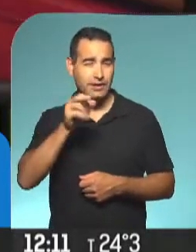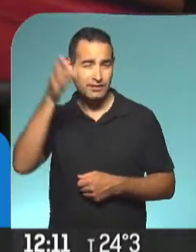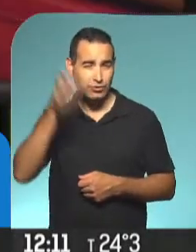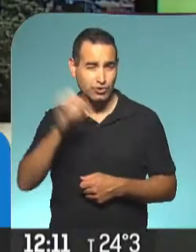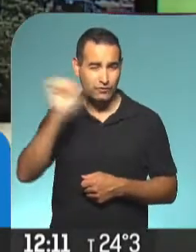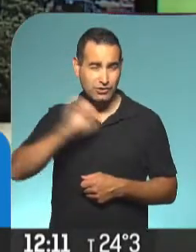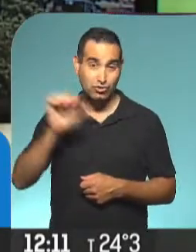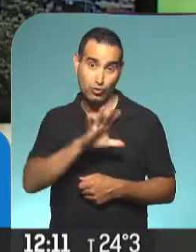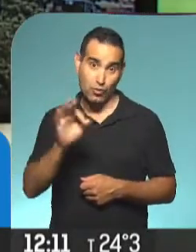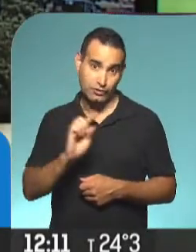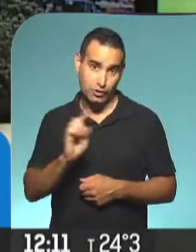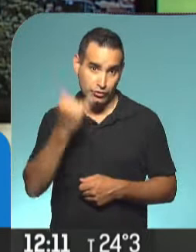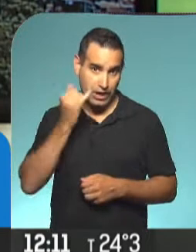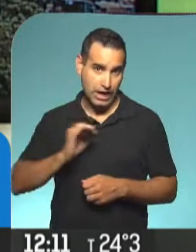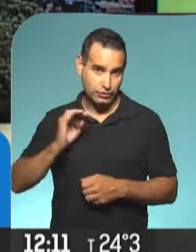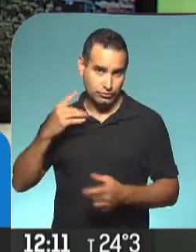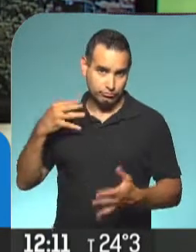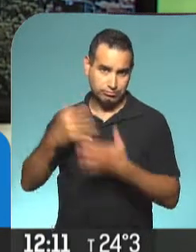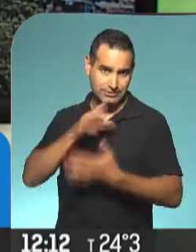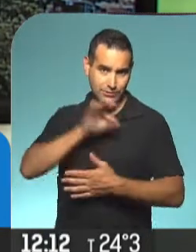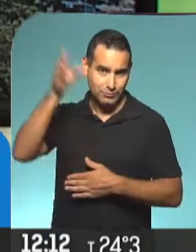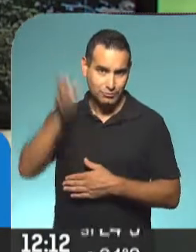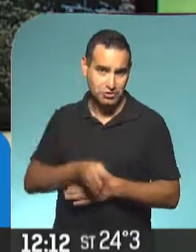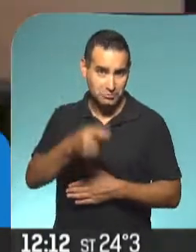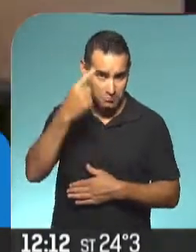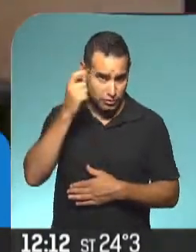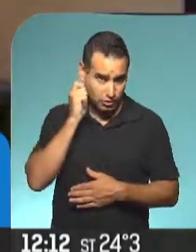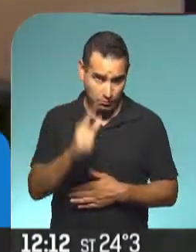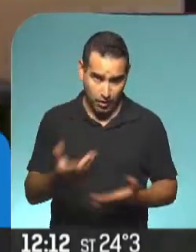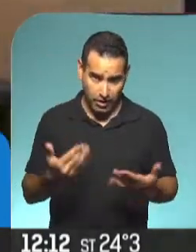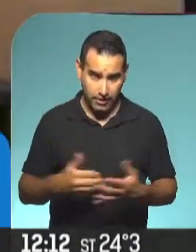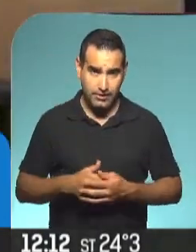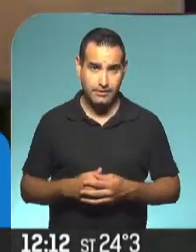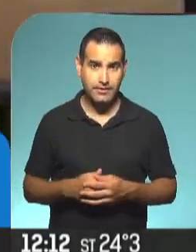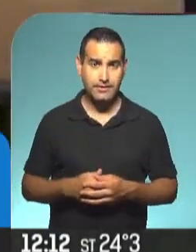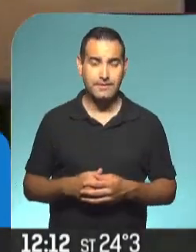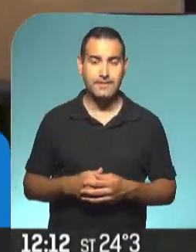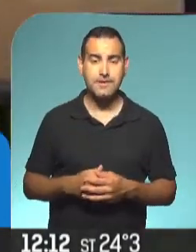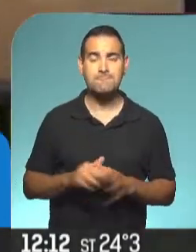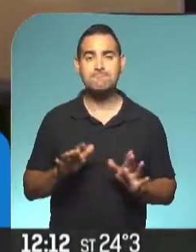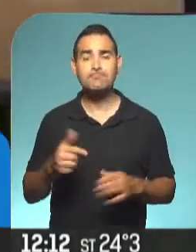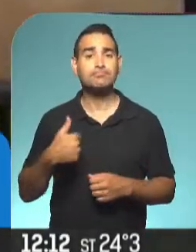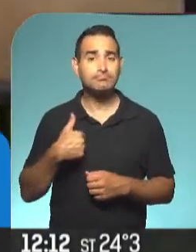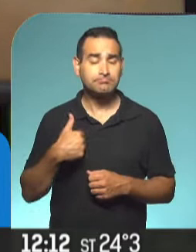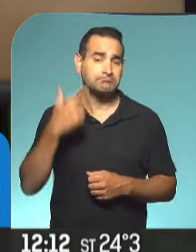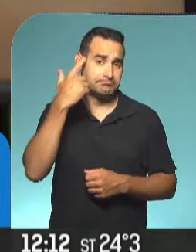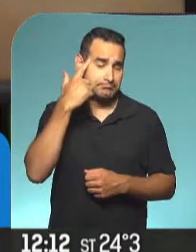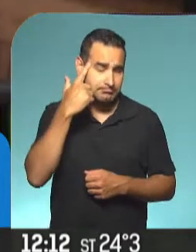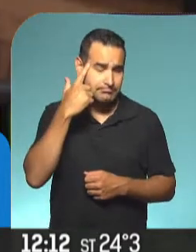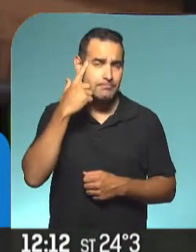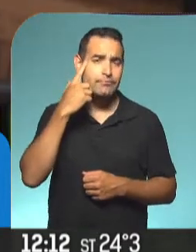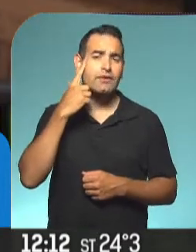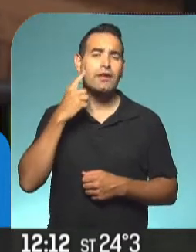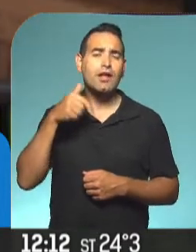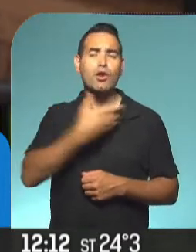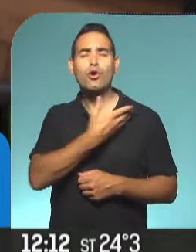un 50% como viene teniendo los últimos años. ¿Vos crees que se puede lograr? Mira, yo en este sentido considero que parte de lo que trató de